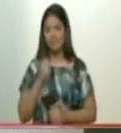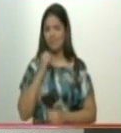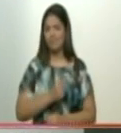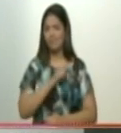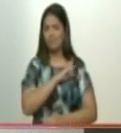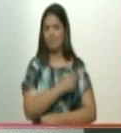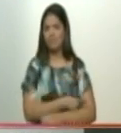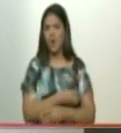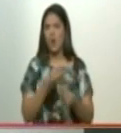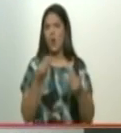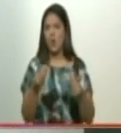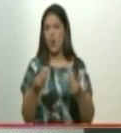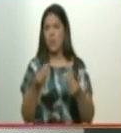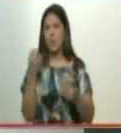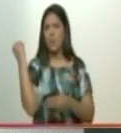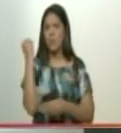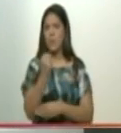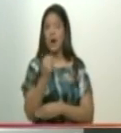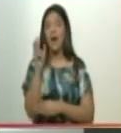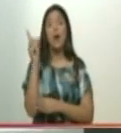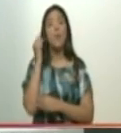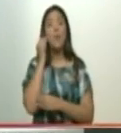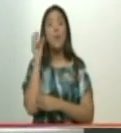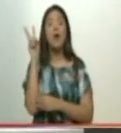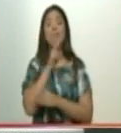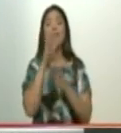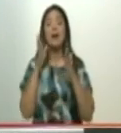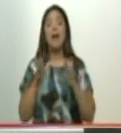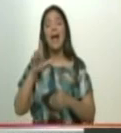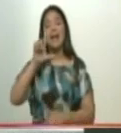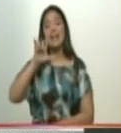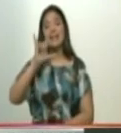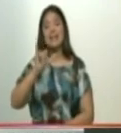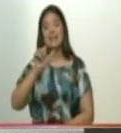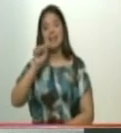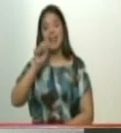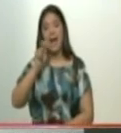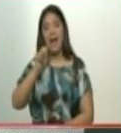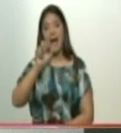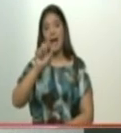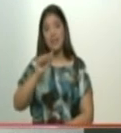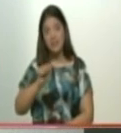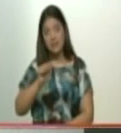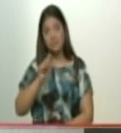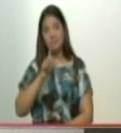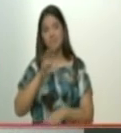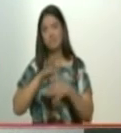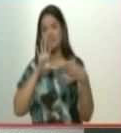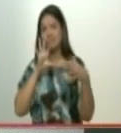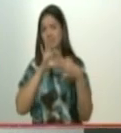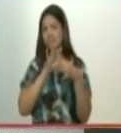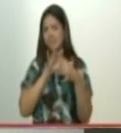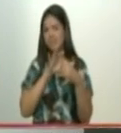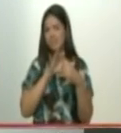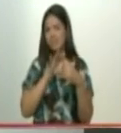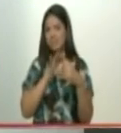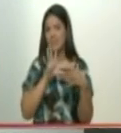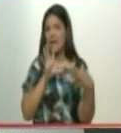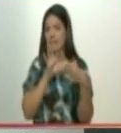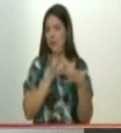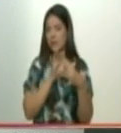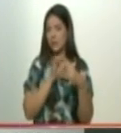contundentes de cómo el vil asesinato de la venezolana Liana Hergueta está estrechamente relacionado y